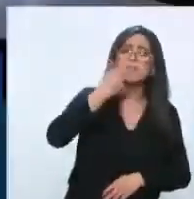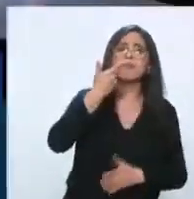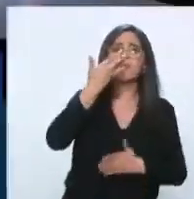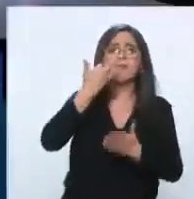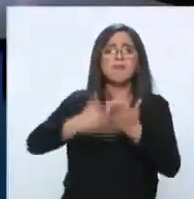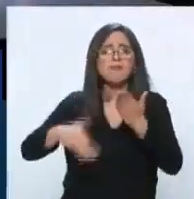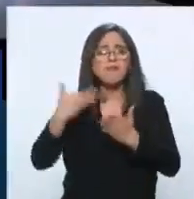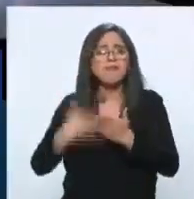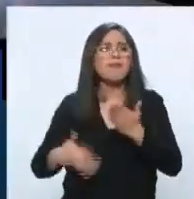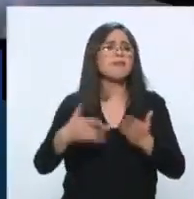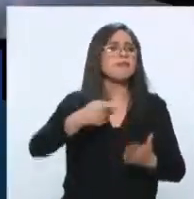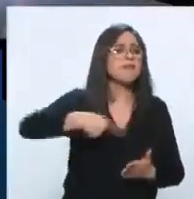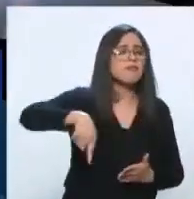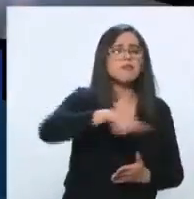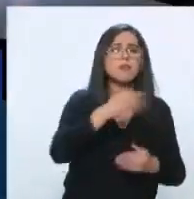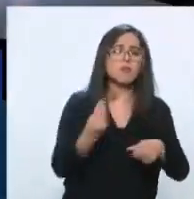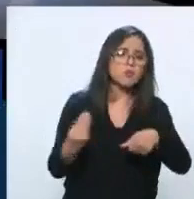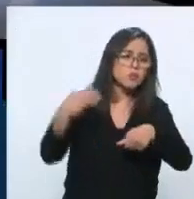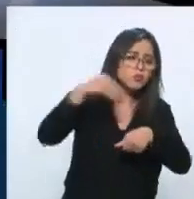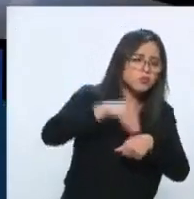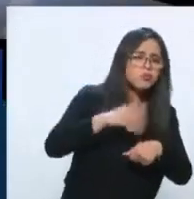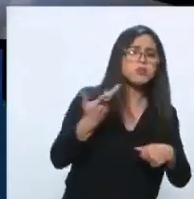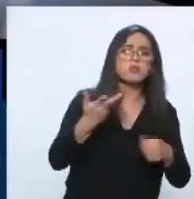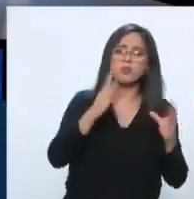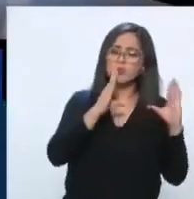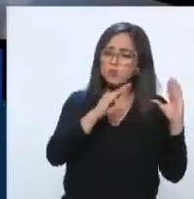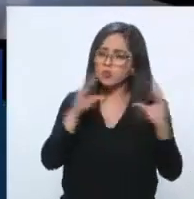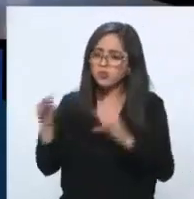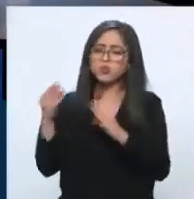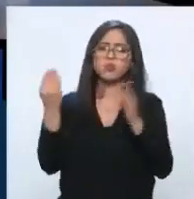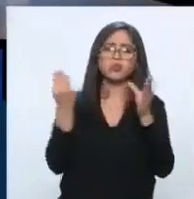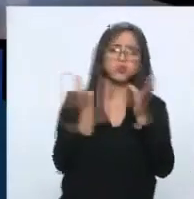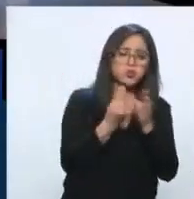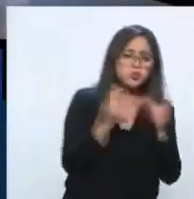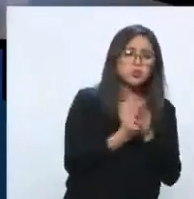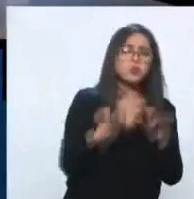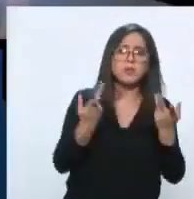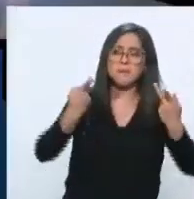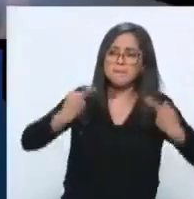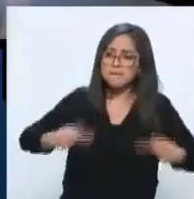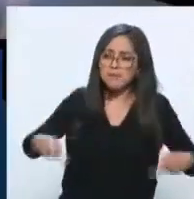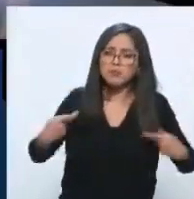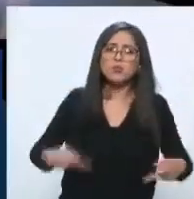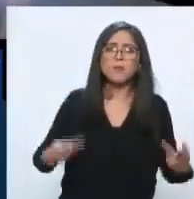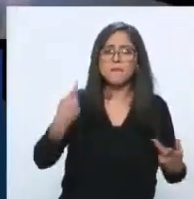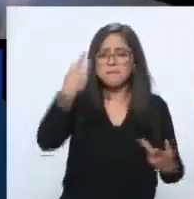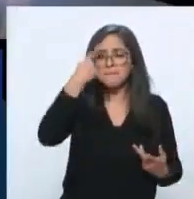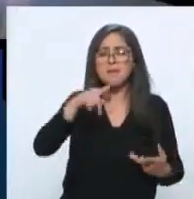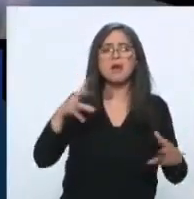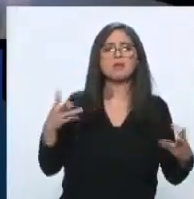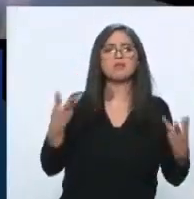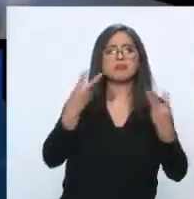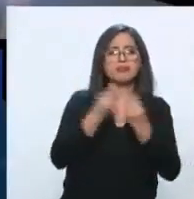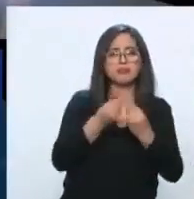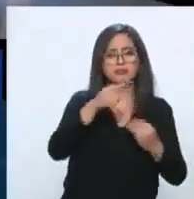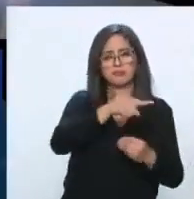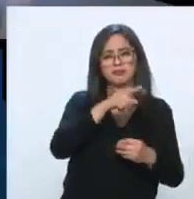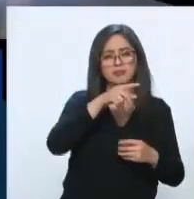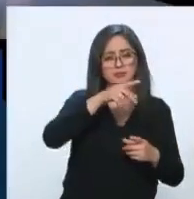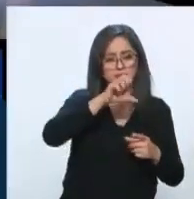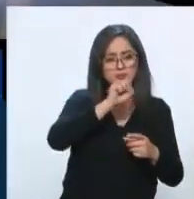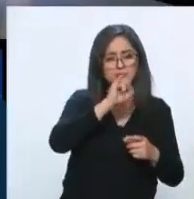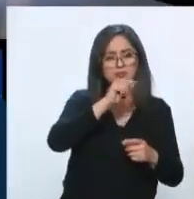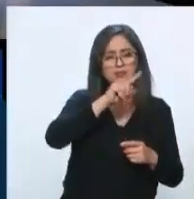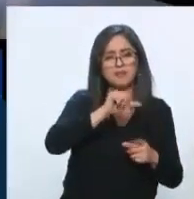carencia de instalaciones, de capacitación, de personal suficiente en el Sistema Nacional de Búsqueda